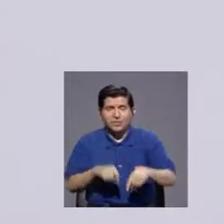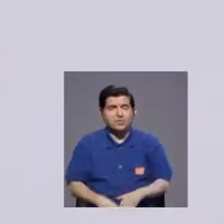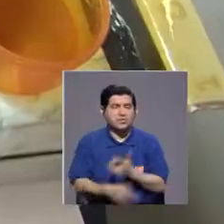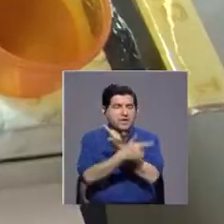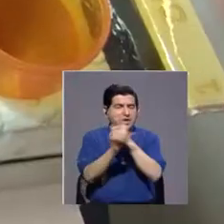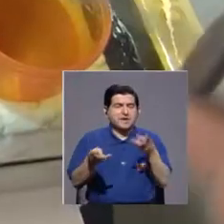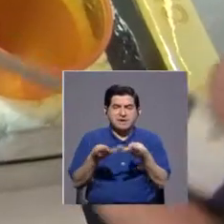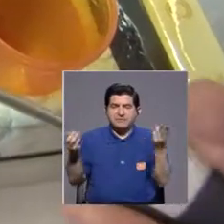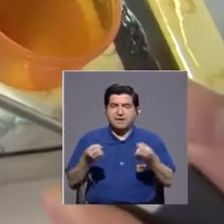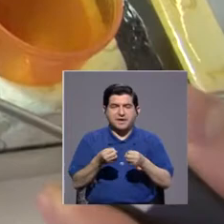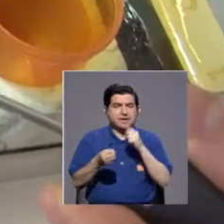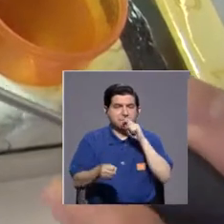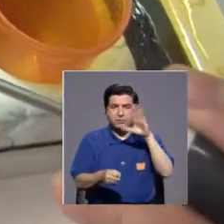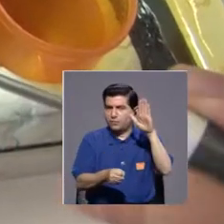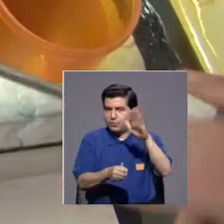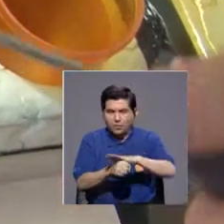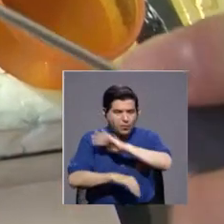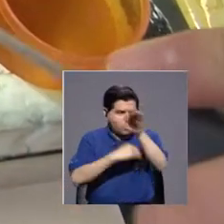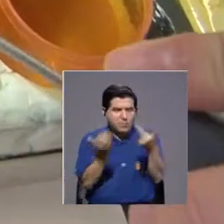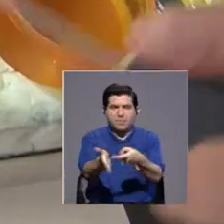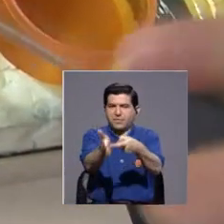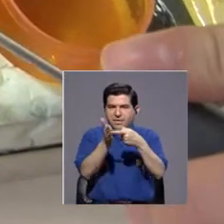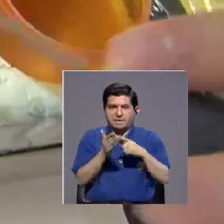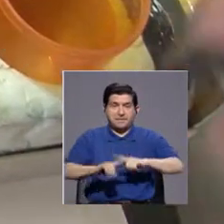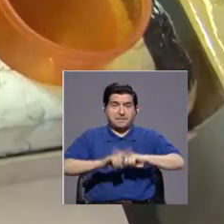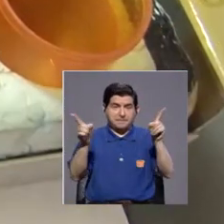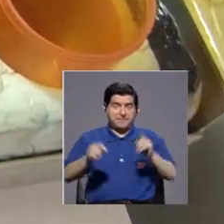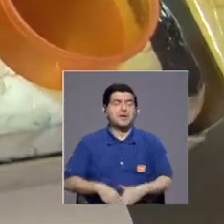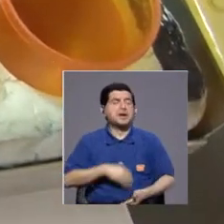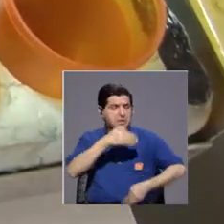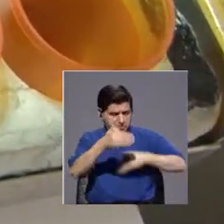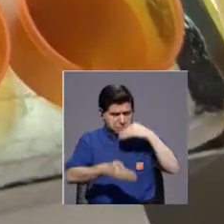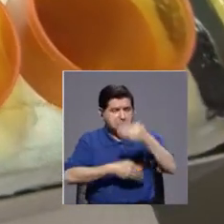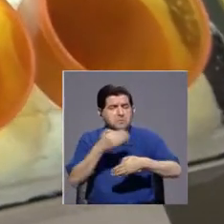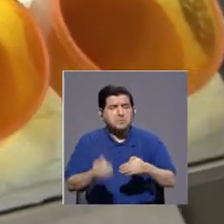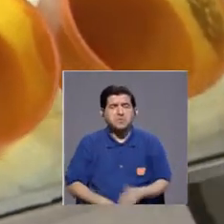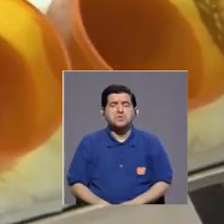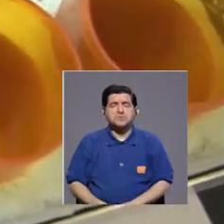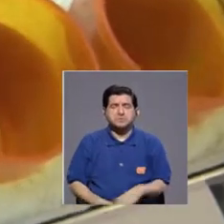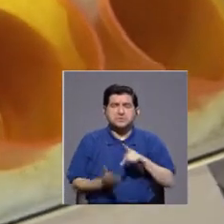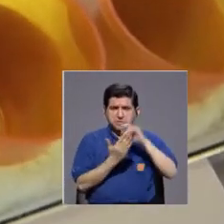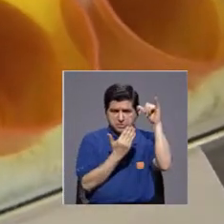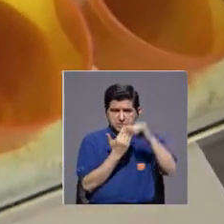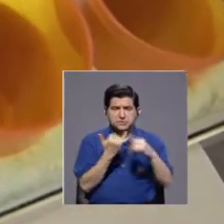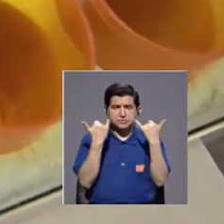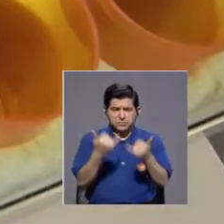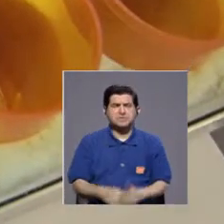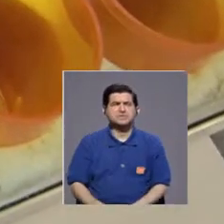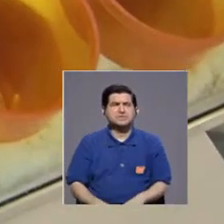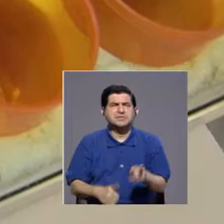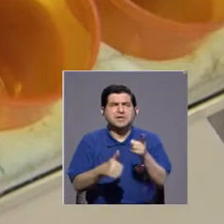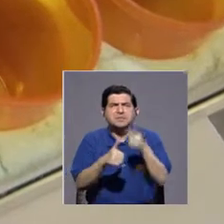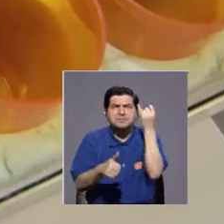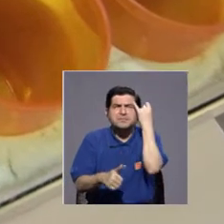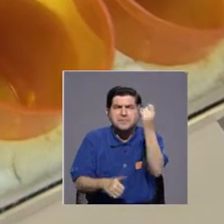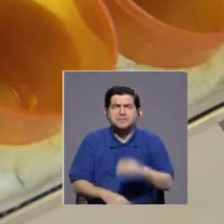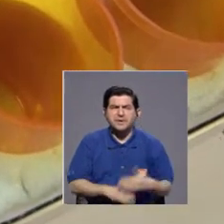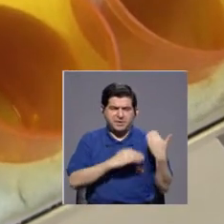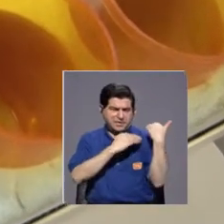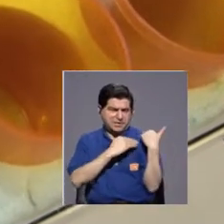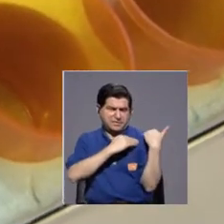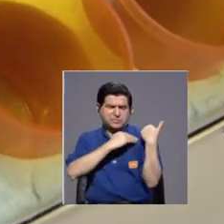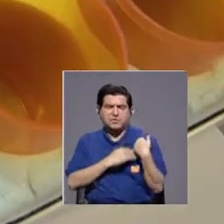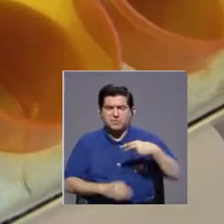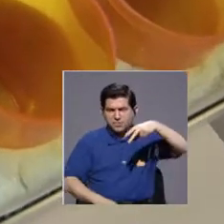material si no cumple con todos los requerimientos pero vamos encaminados en este proyecto ya tenemos algunas líneas promisorias resistencias a